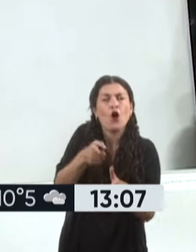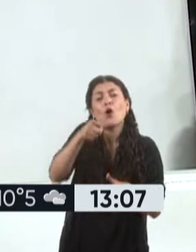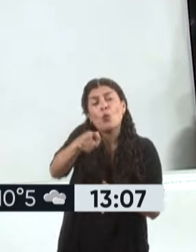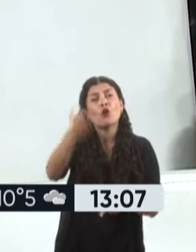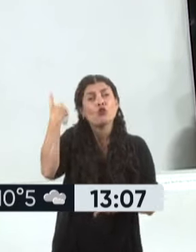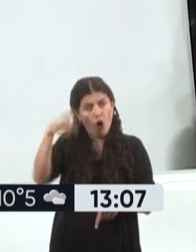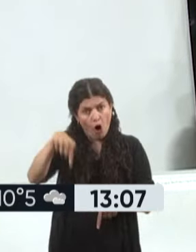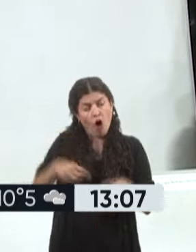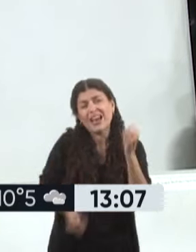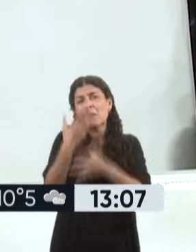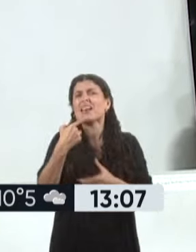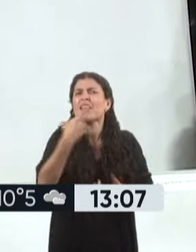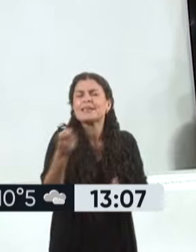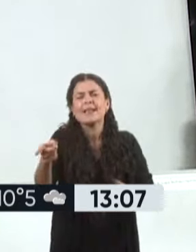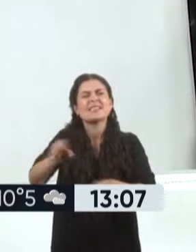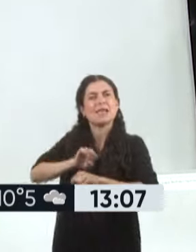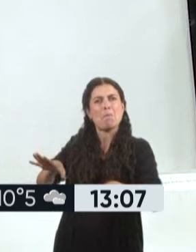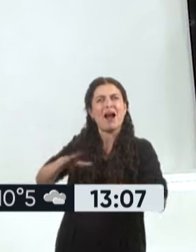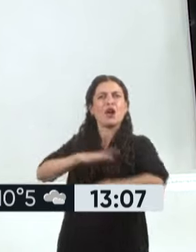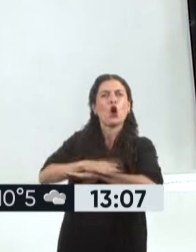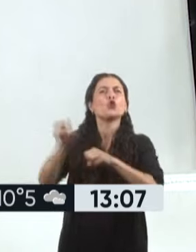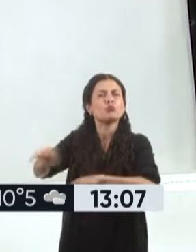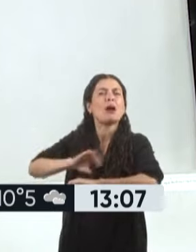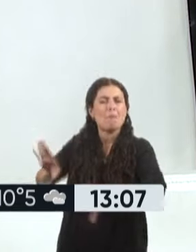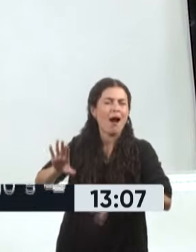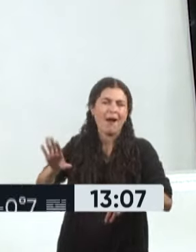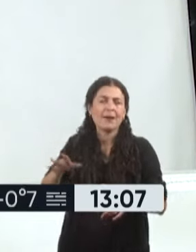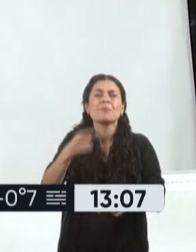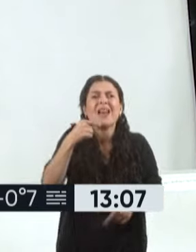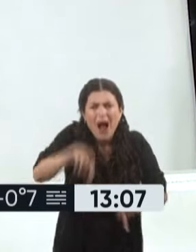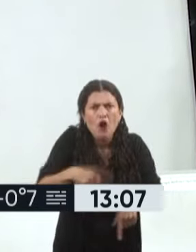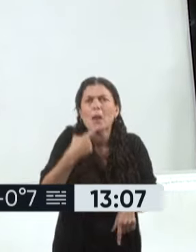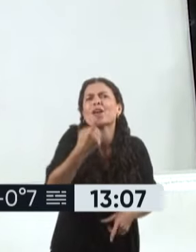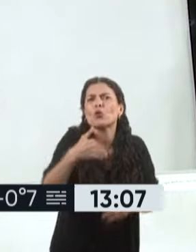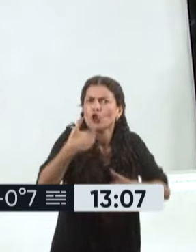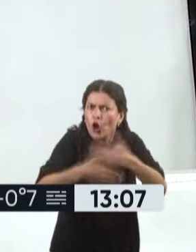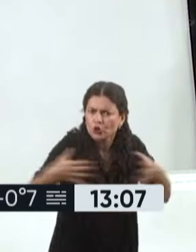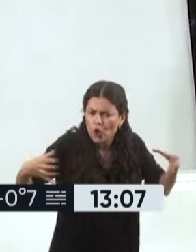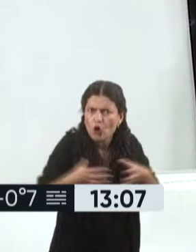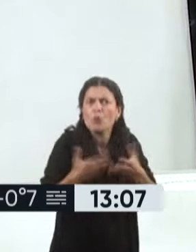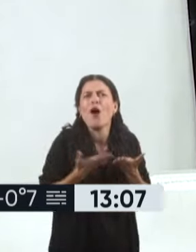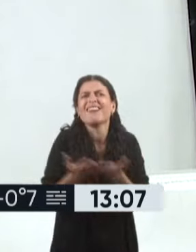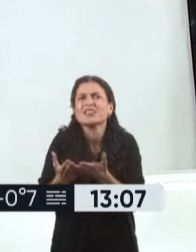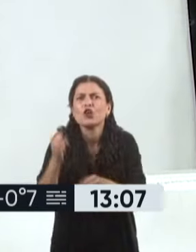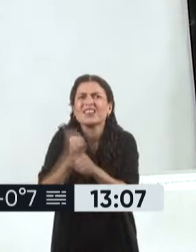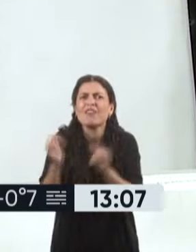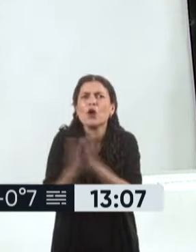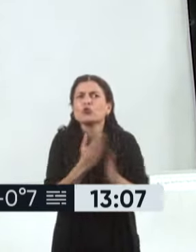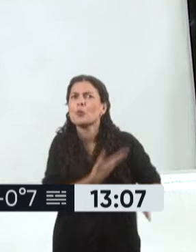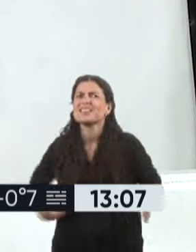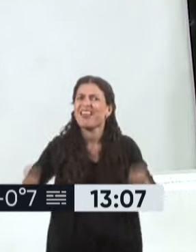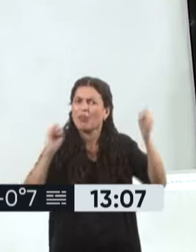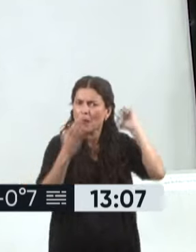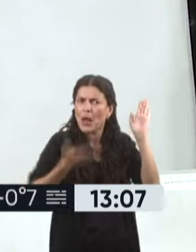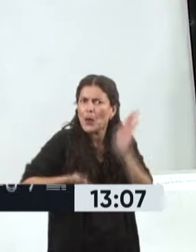ese vínculo con Santiago Caputo? ¿Y qué va a pasar, vocero, con el equipo de asesores del presidente? ¿Van a hacer algún cambio? ¿Van a modificarlo? ¿Van